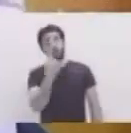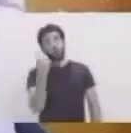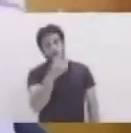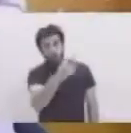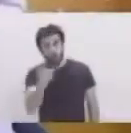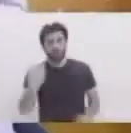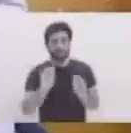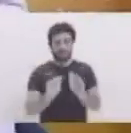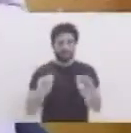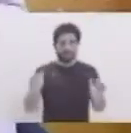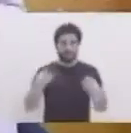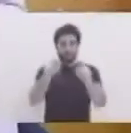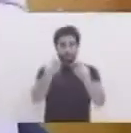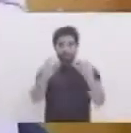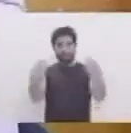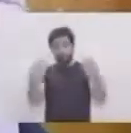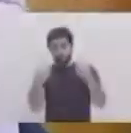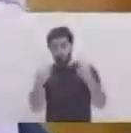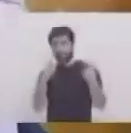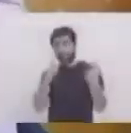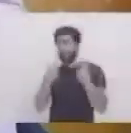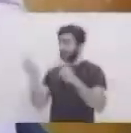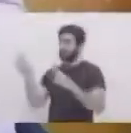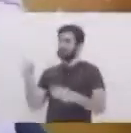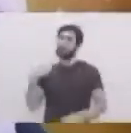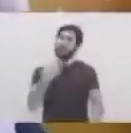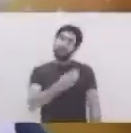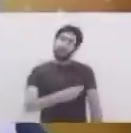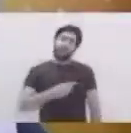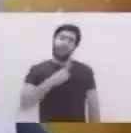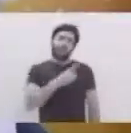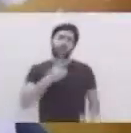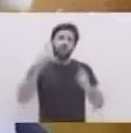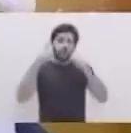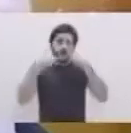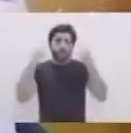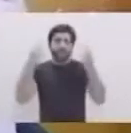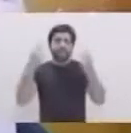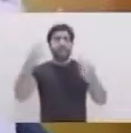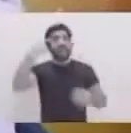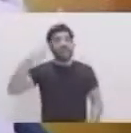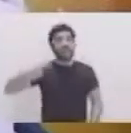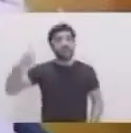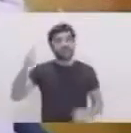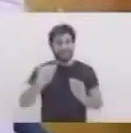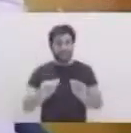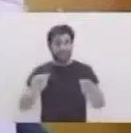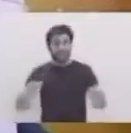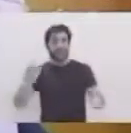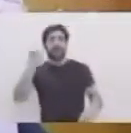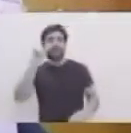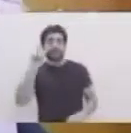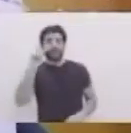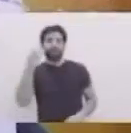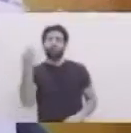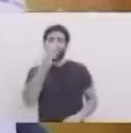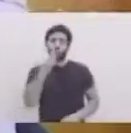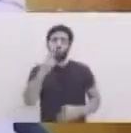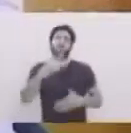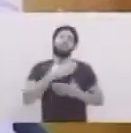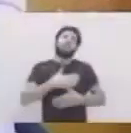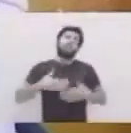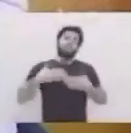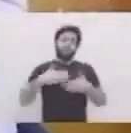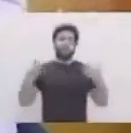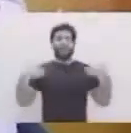los niños que ven este programa, les deseo feliz día del niño, feliz día de las niñas. Disfruten su